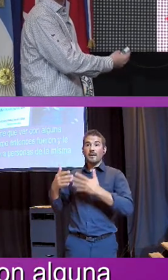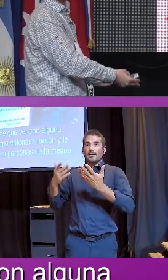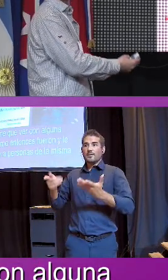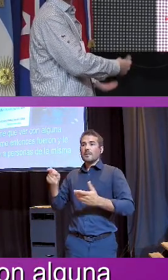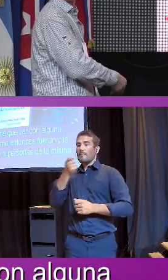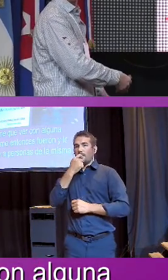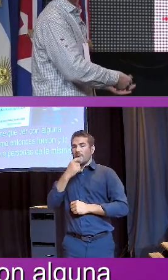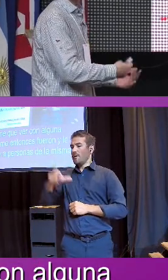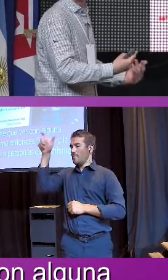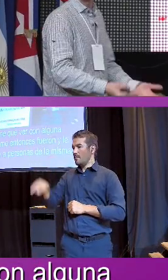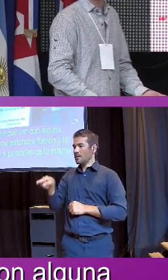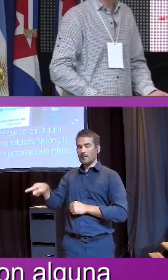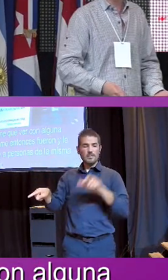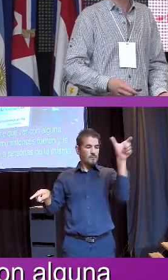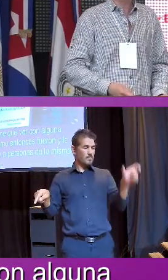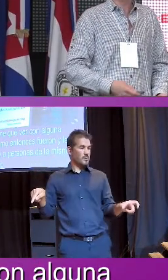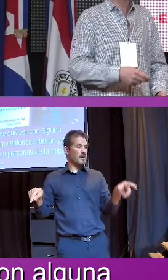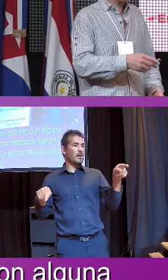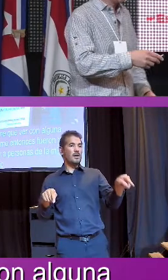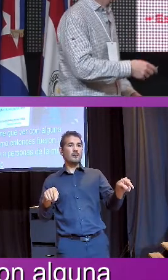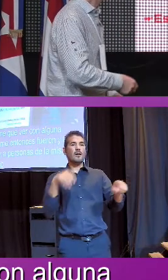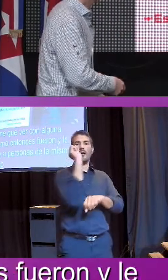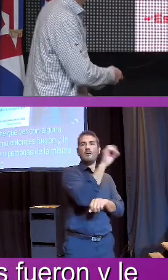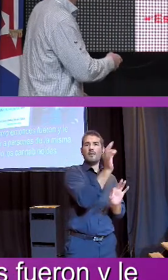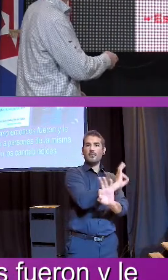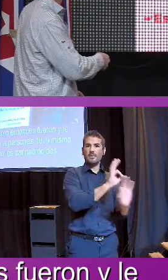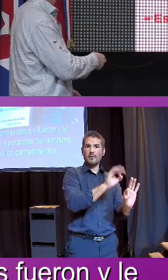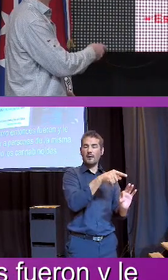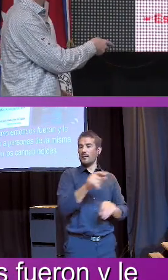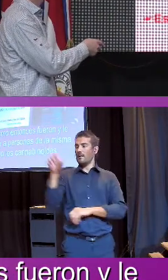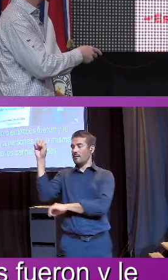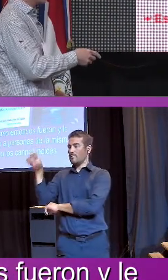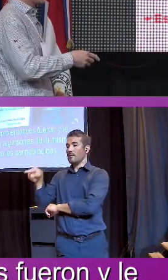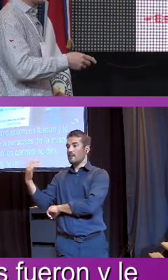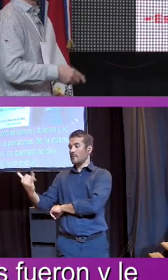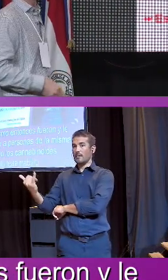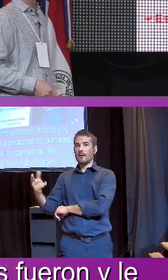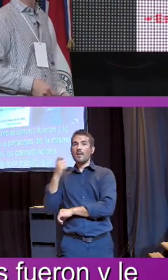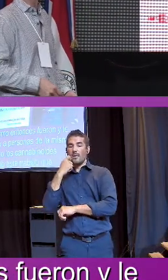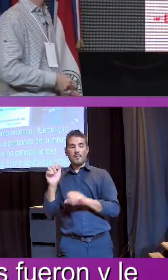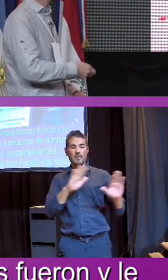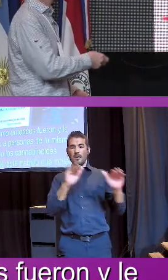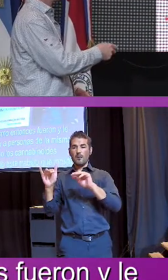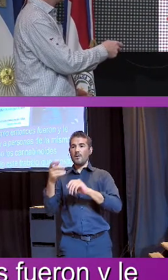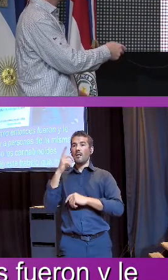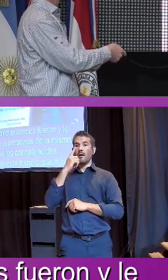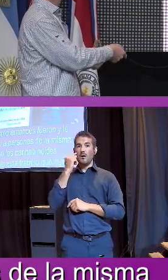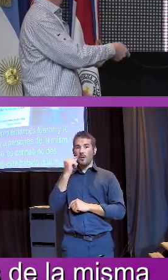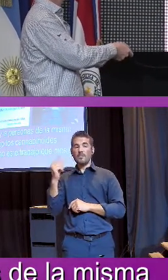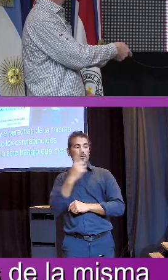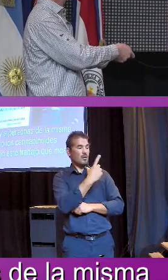sexo, etcétera, sin autismo, los cannabinoides endógenos, y resultó ser, por ejemplo, este trabajo que mostró niveles disminuidos